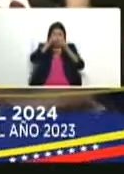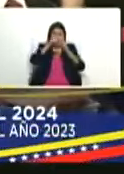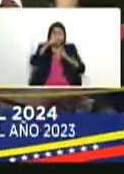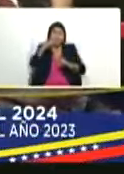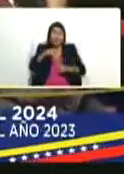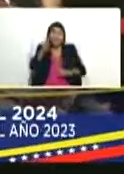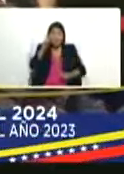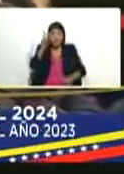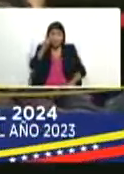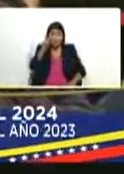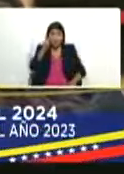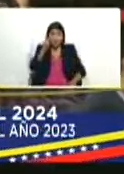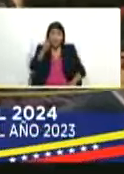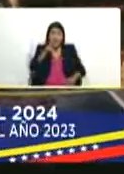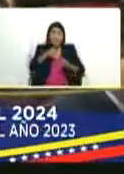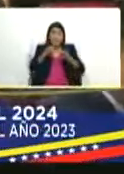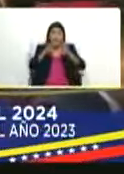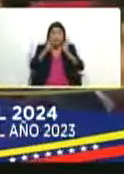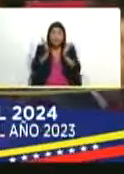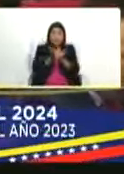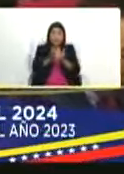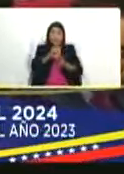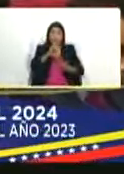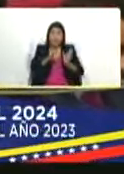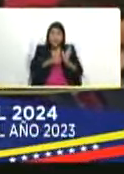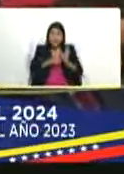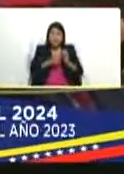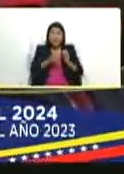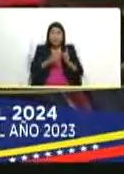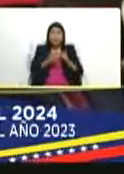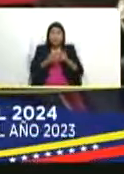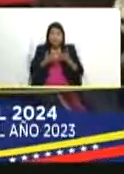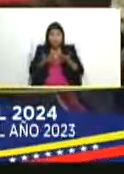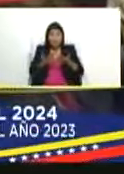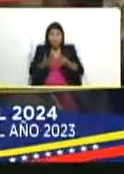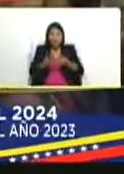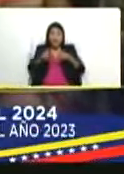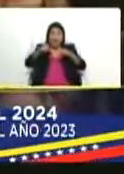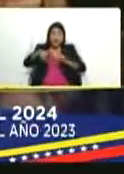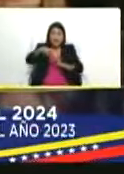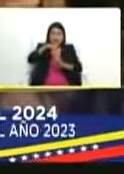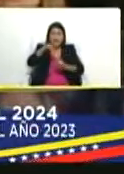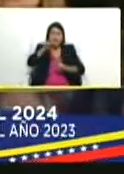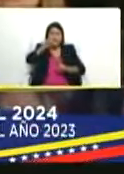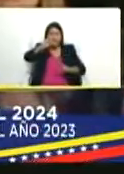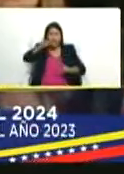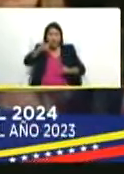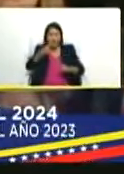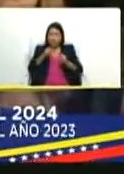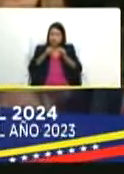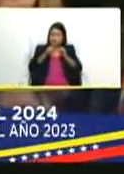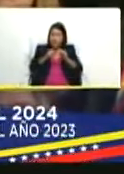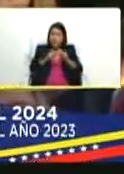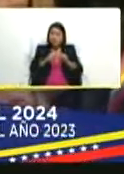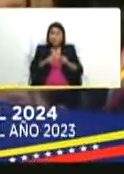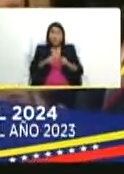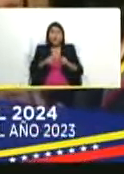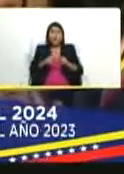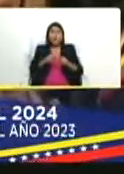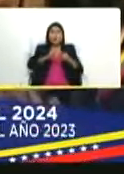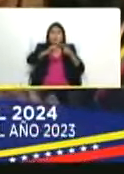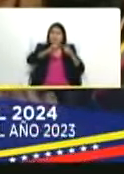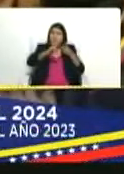nuestra sociedad y el mundo en general, por lo cual, desde este Supremo Tribunal, seguiremos tomando las